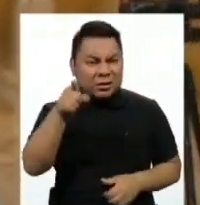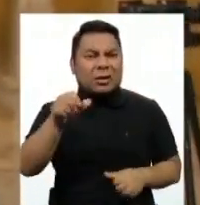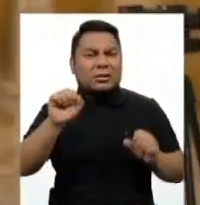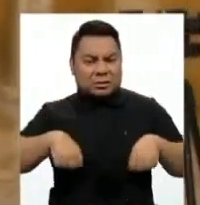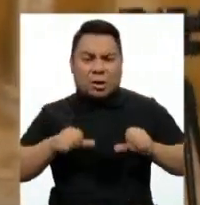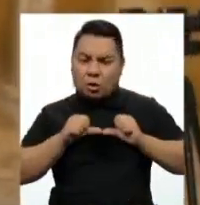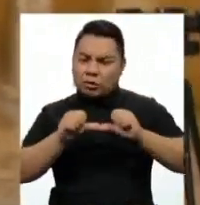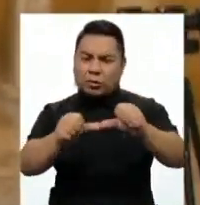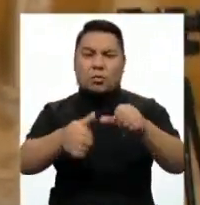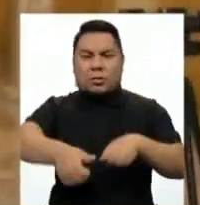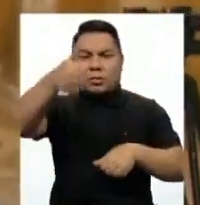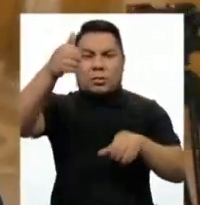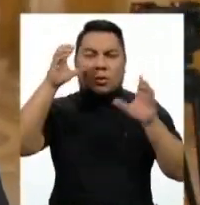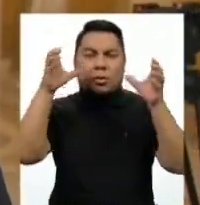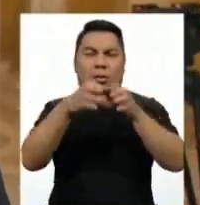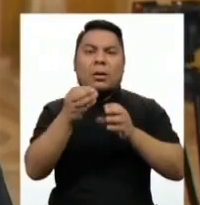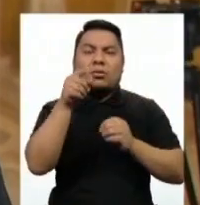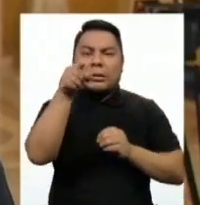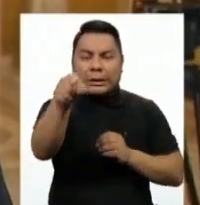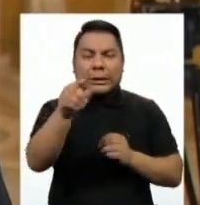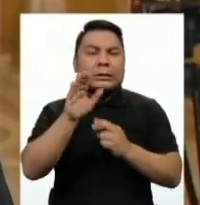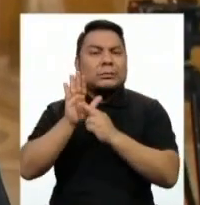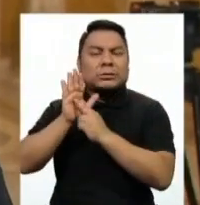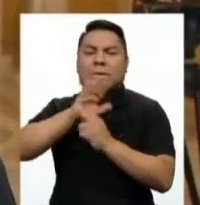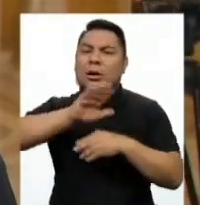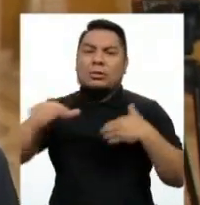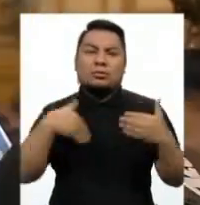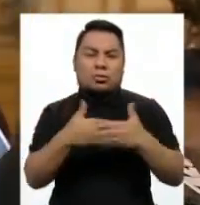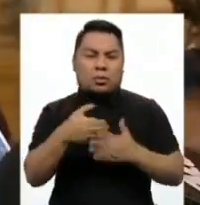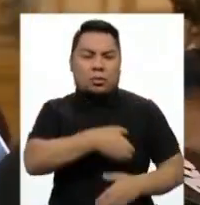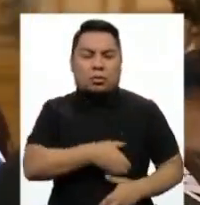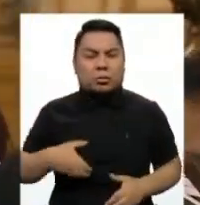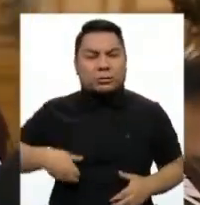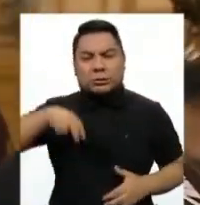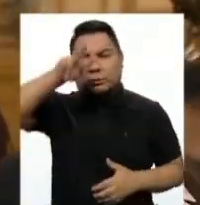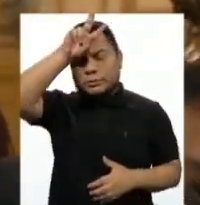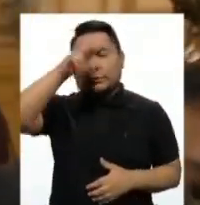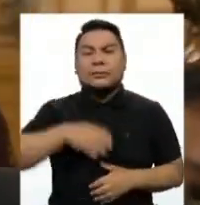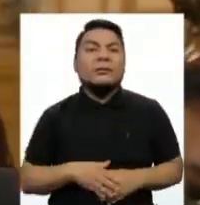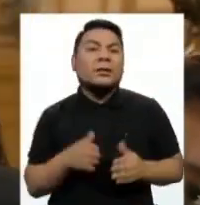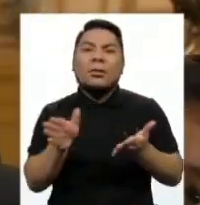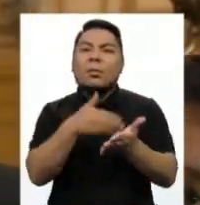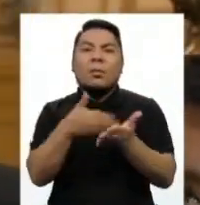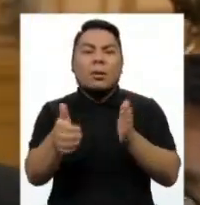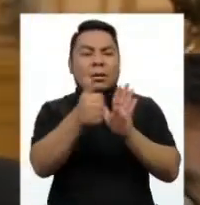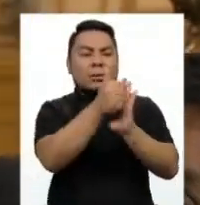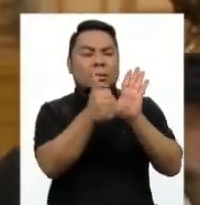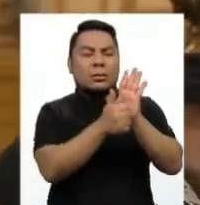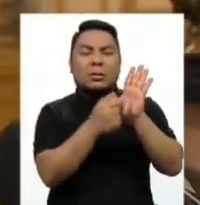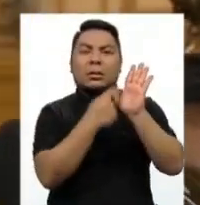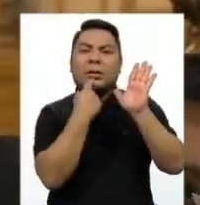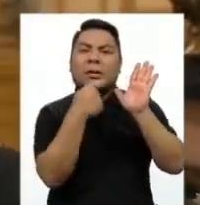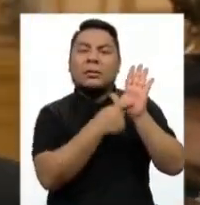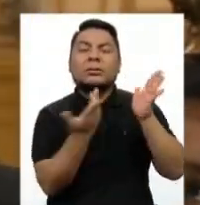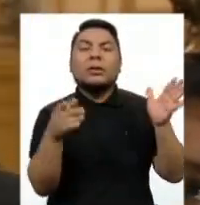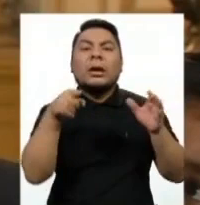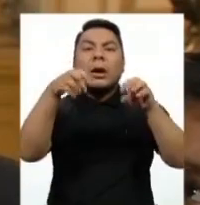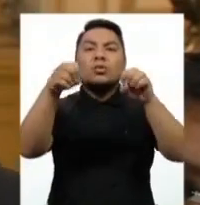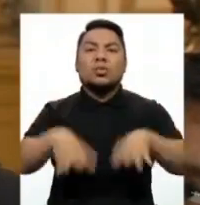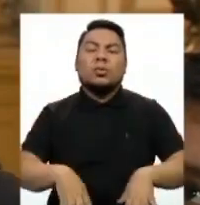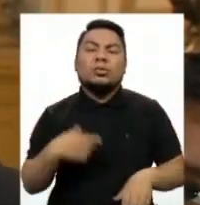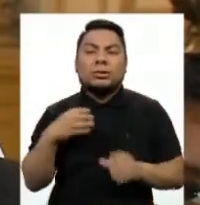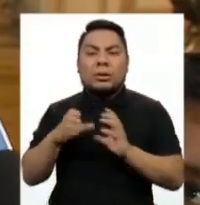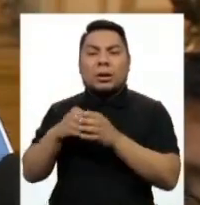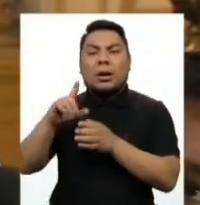Congreso porque él representa a todos los congresistas de la República. No hay ningún artículo que diga la renuncia al partido